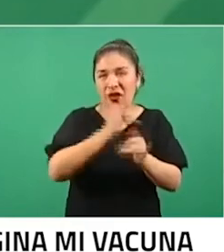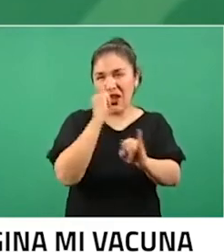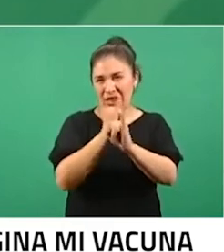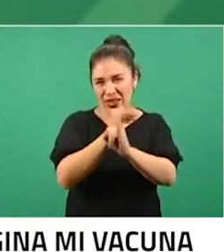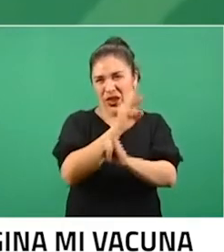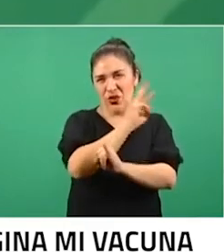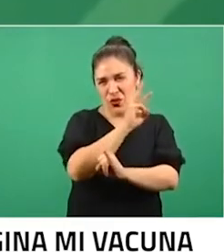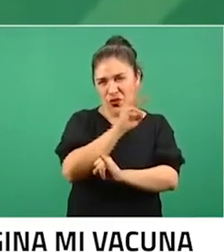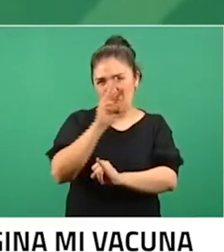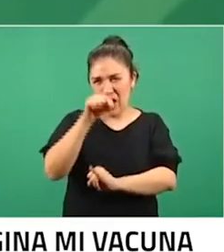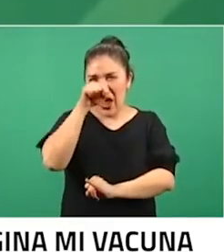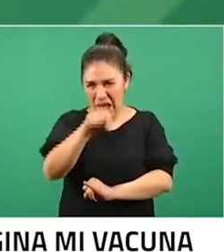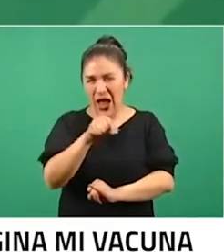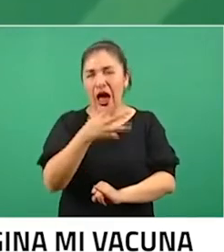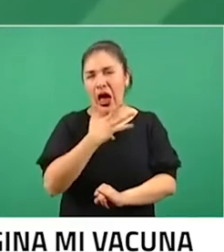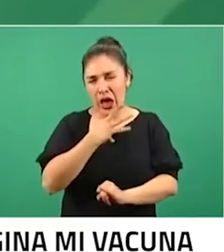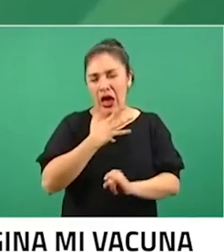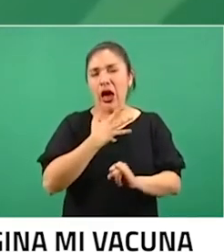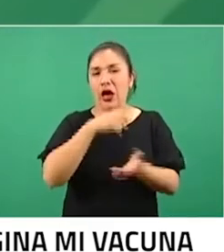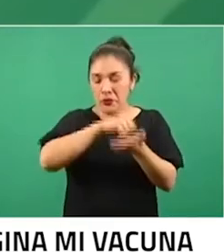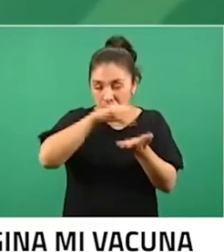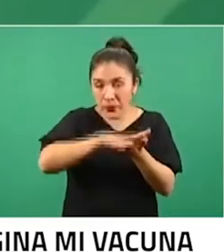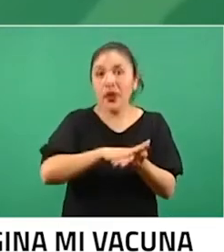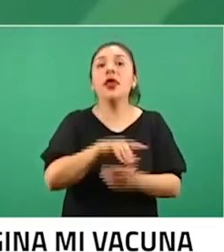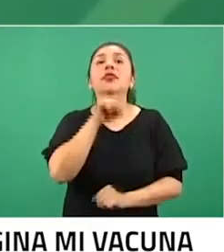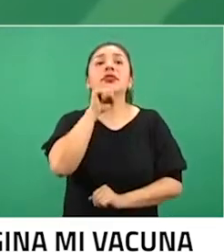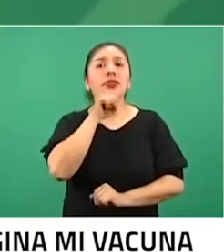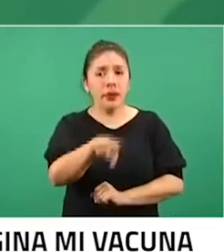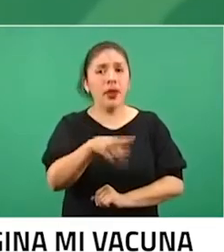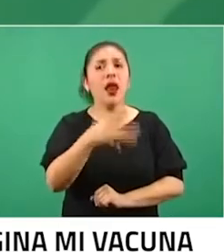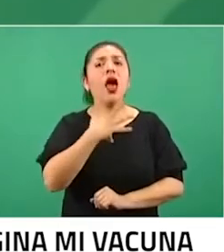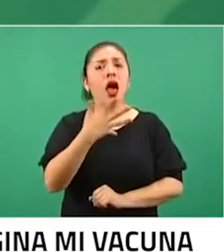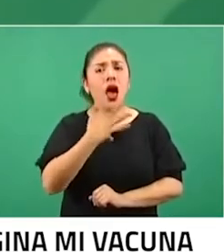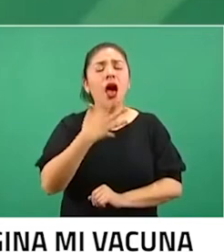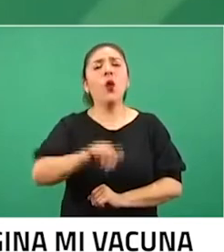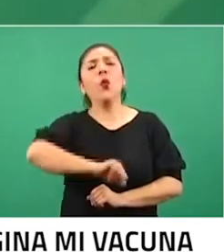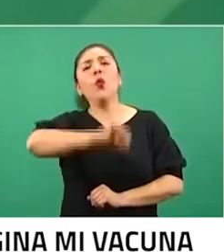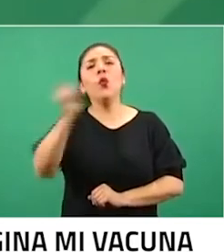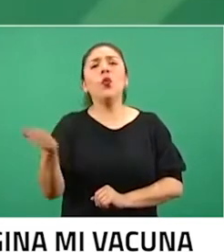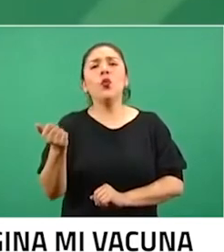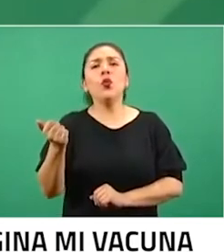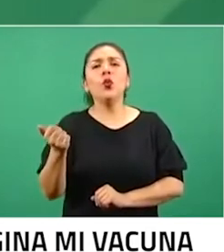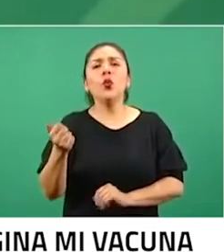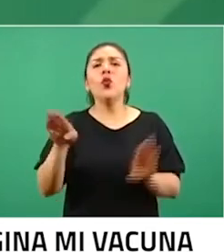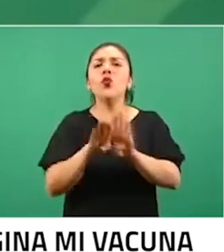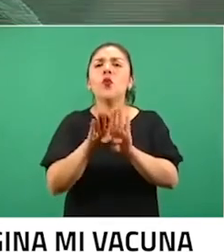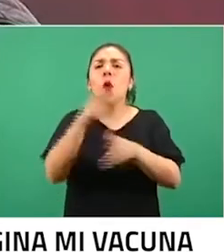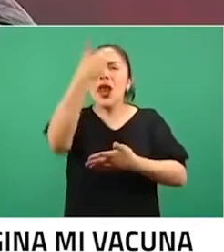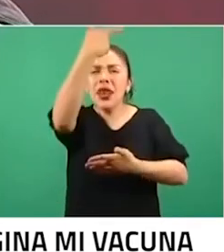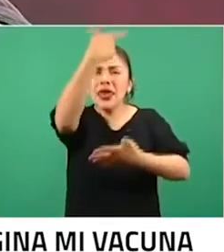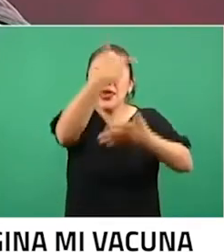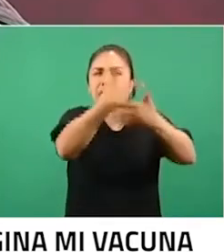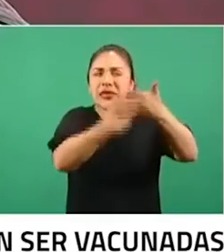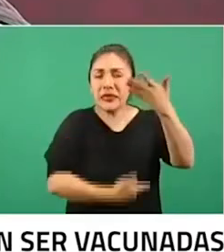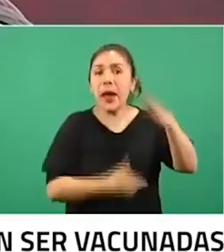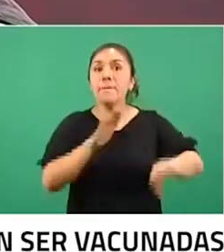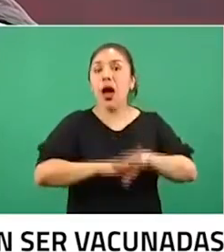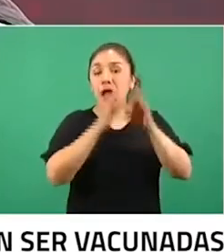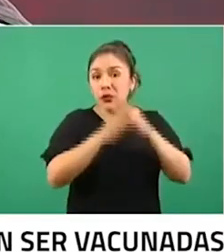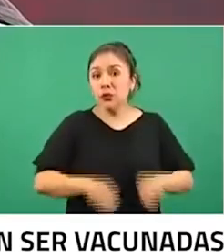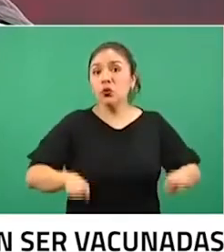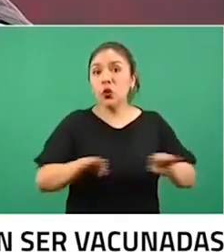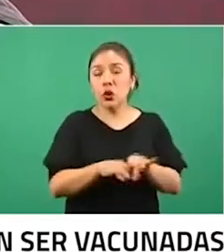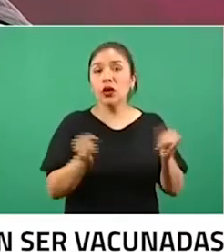.salud.gob.mx, también hubo un listado bastante importante